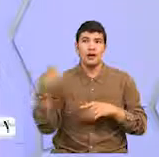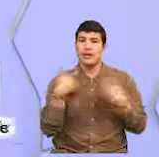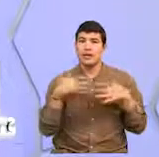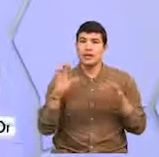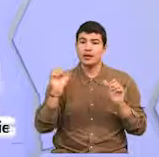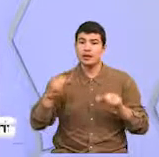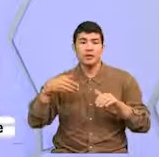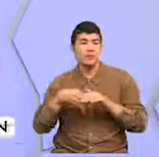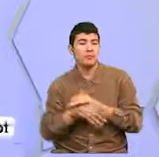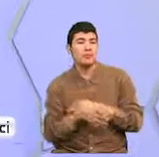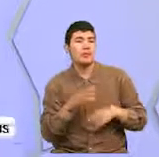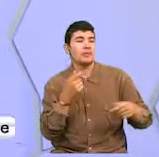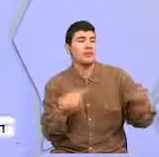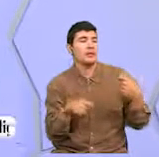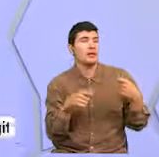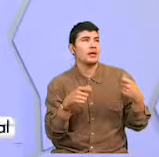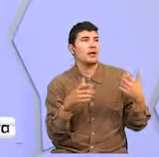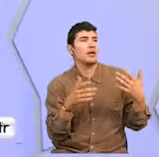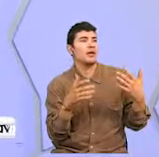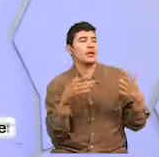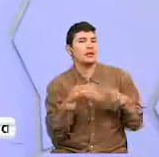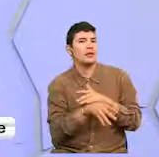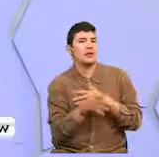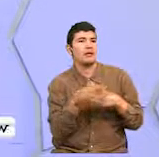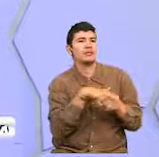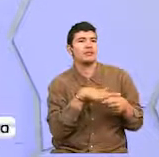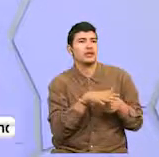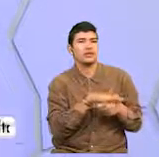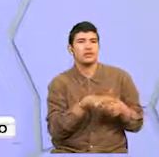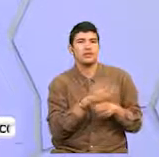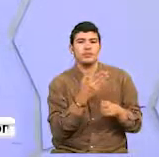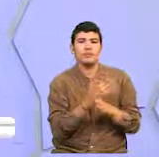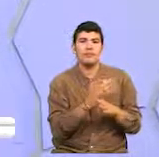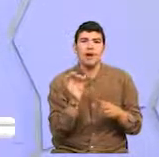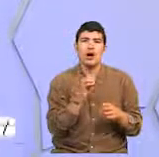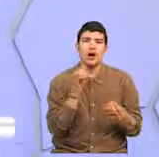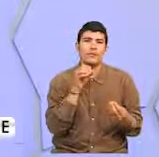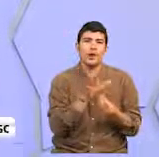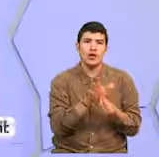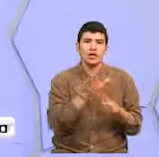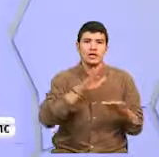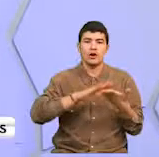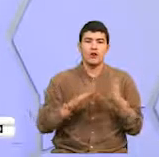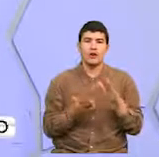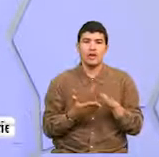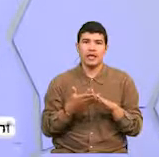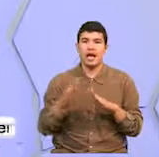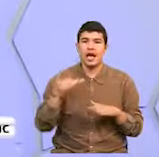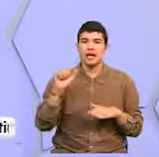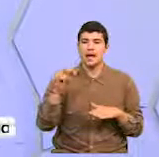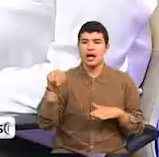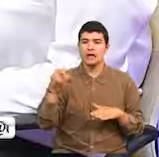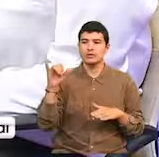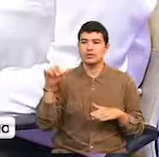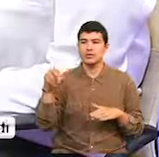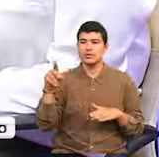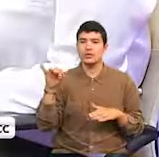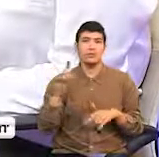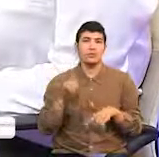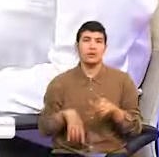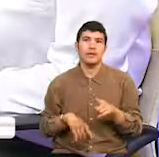llegar y generar de pronto alguna situación irregular o de inseguridad para los mismos integrantes de la FARC que están allá,